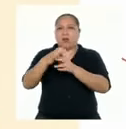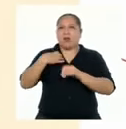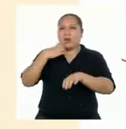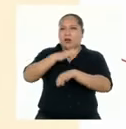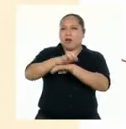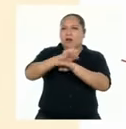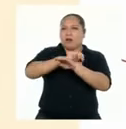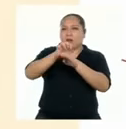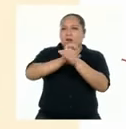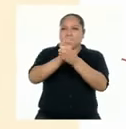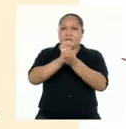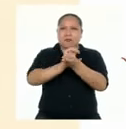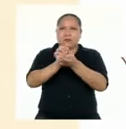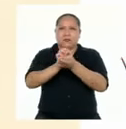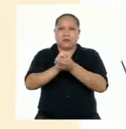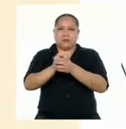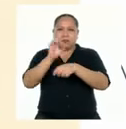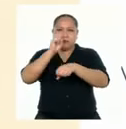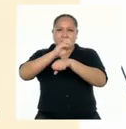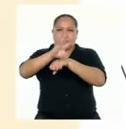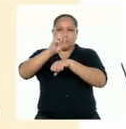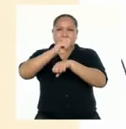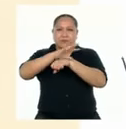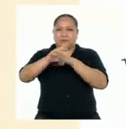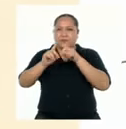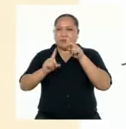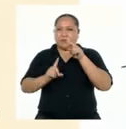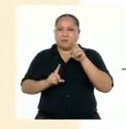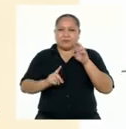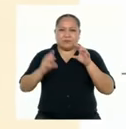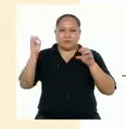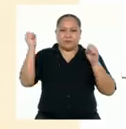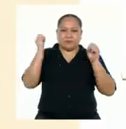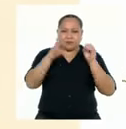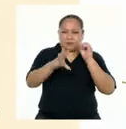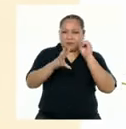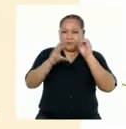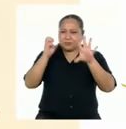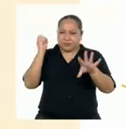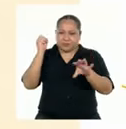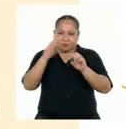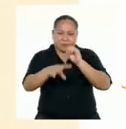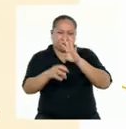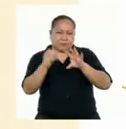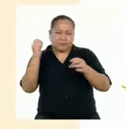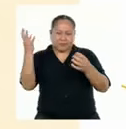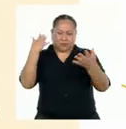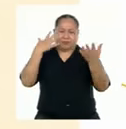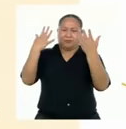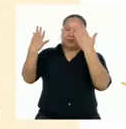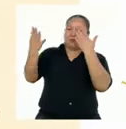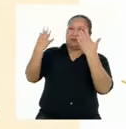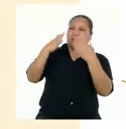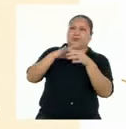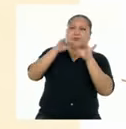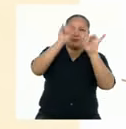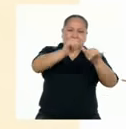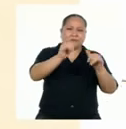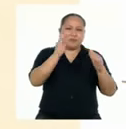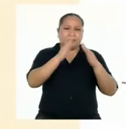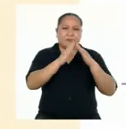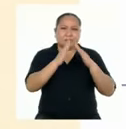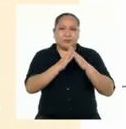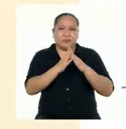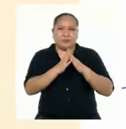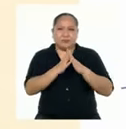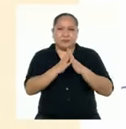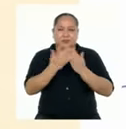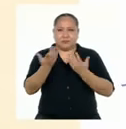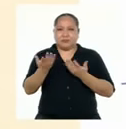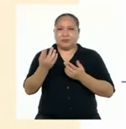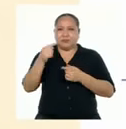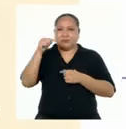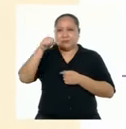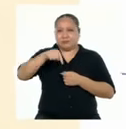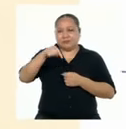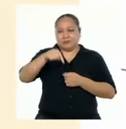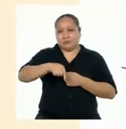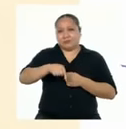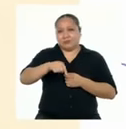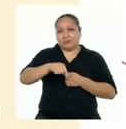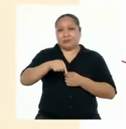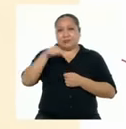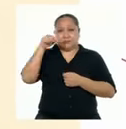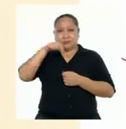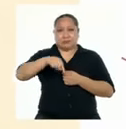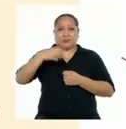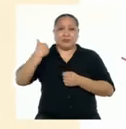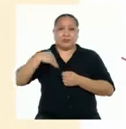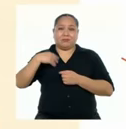jabón. Las recomendaciones empezaron a llover sobre nosotros. Quédate en casa. Así empezó acá, en